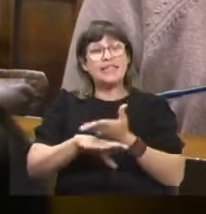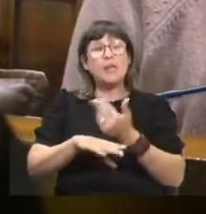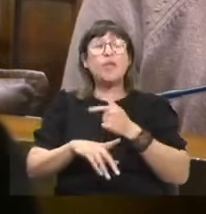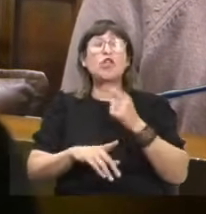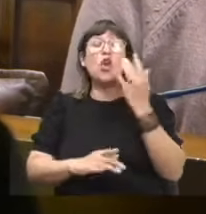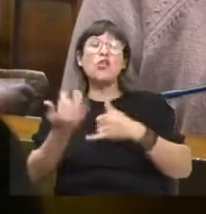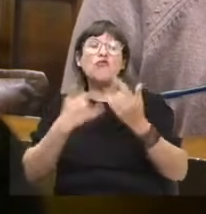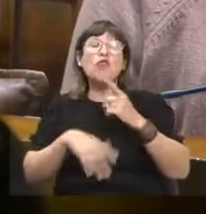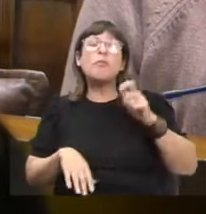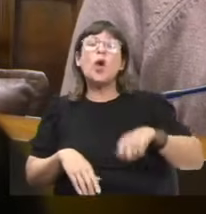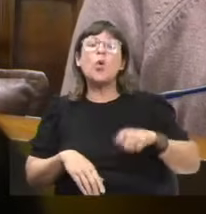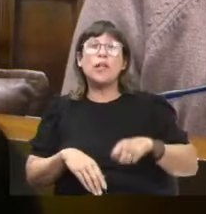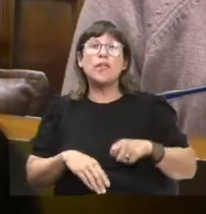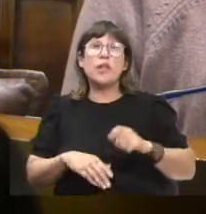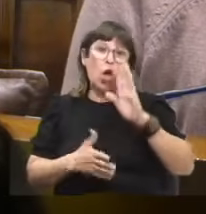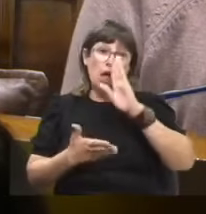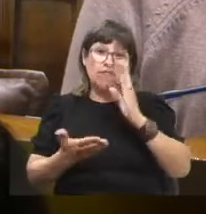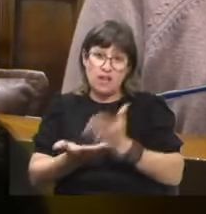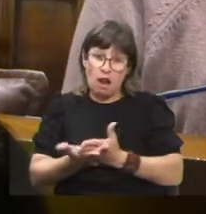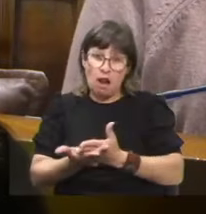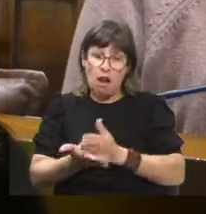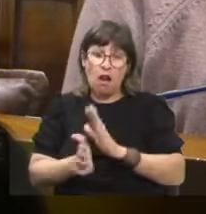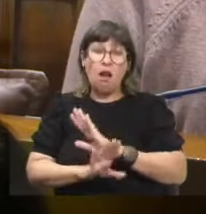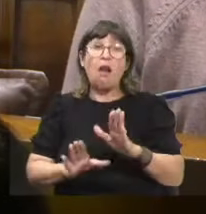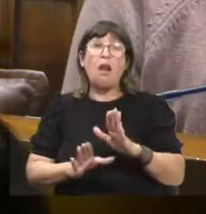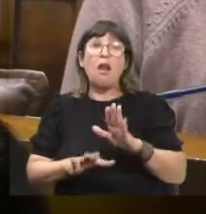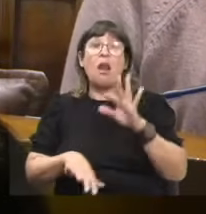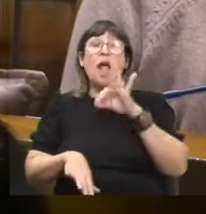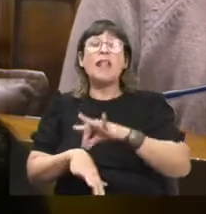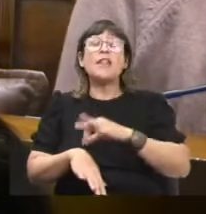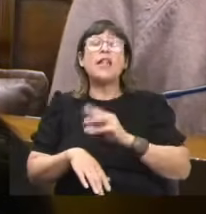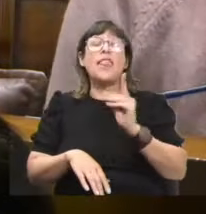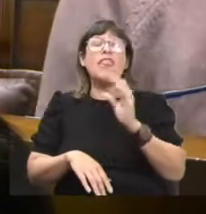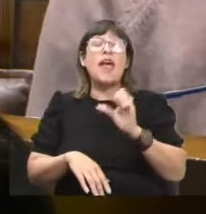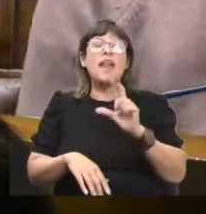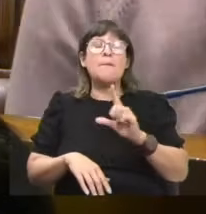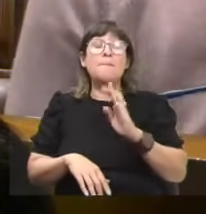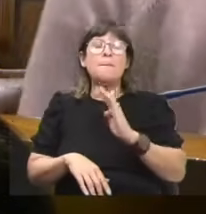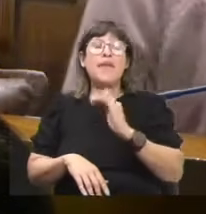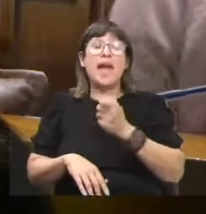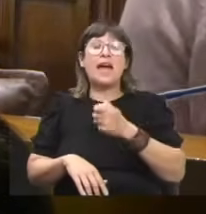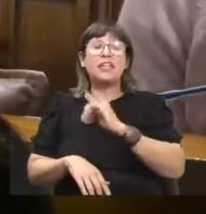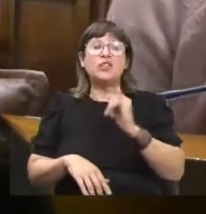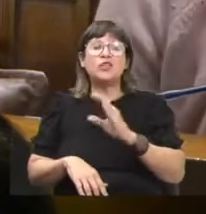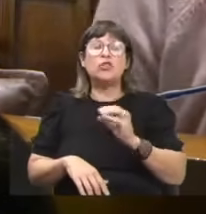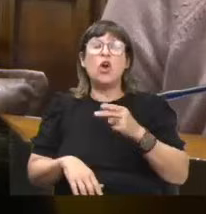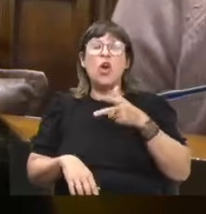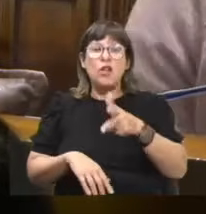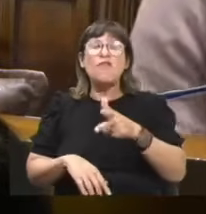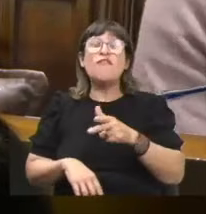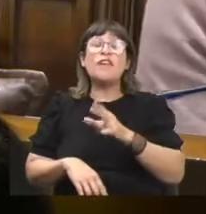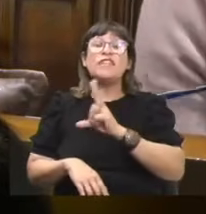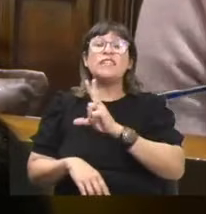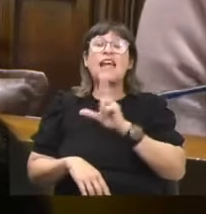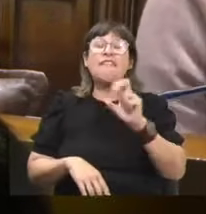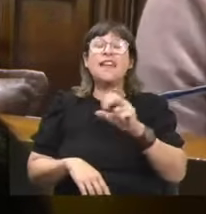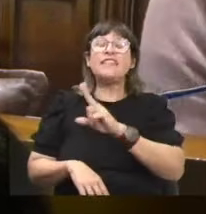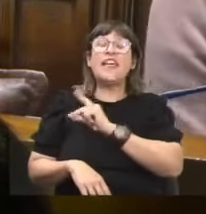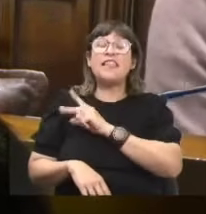jurídico? Finalmente, el doctor Del Piazzo, con fecha 30 de diciembre del